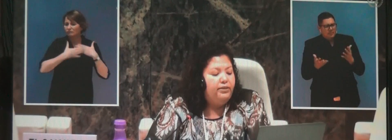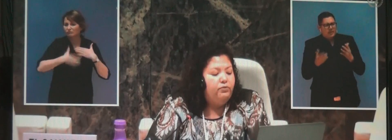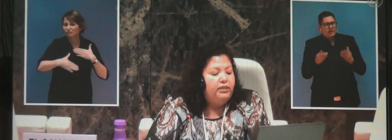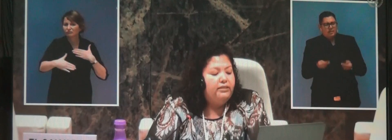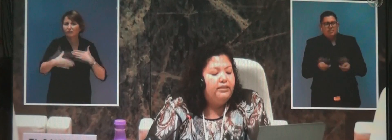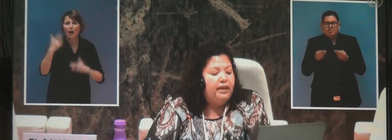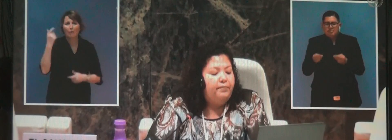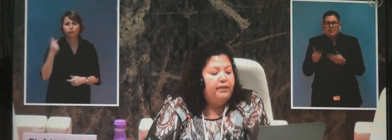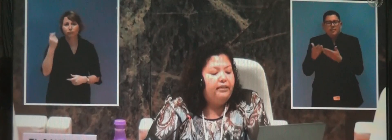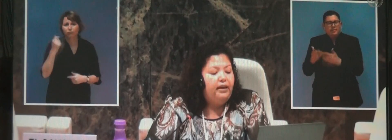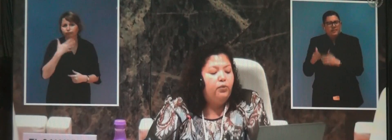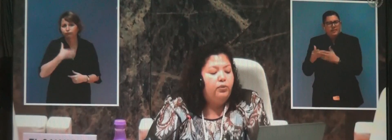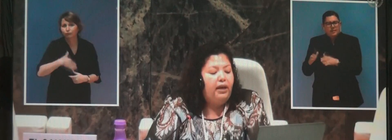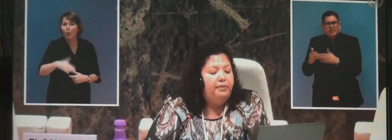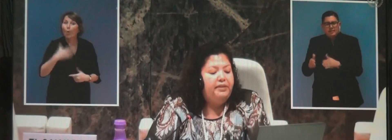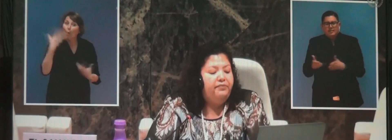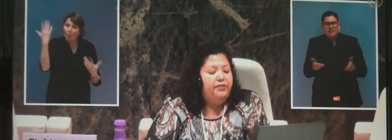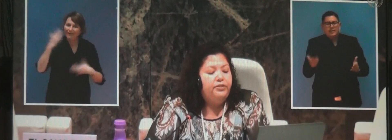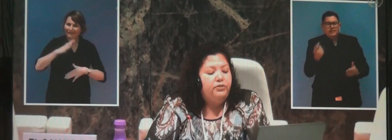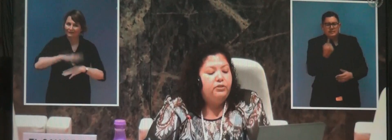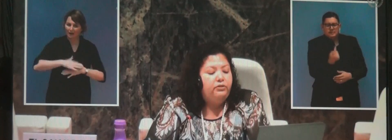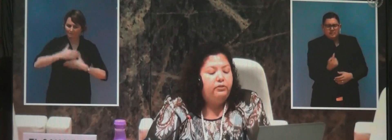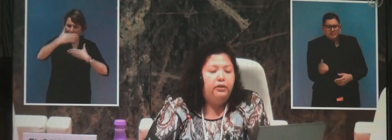a circunstancias que ameriten ayuda al